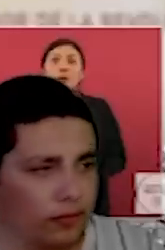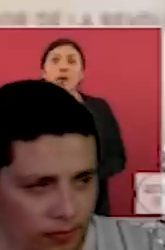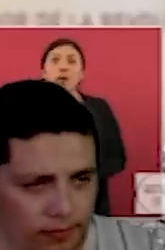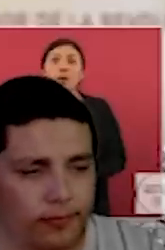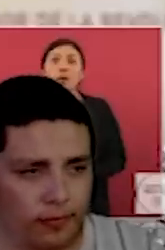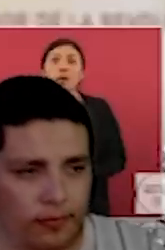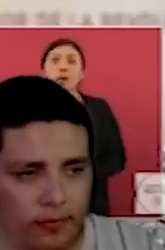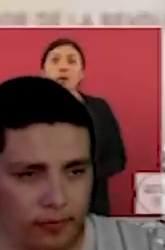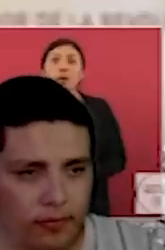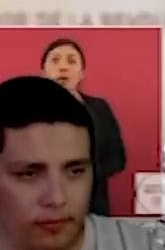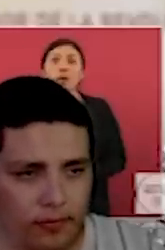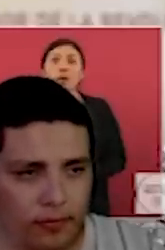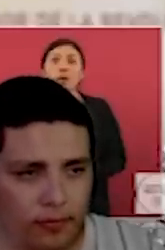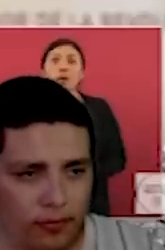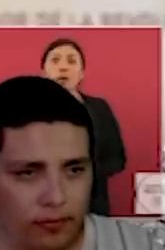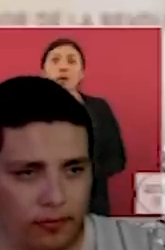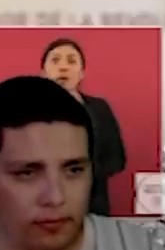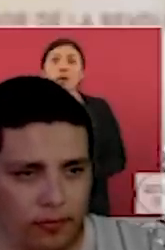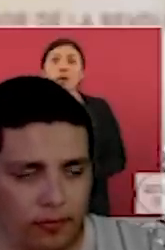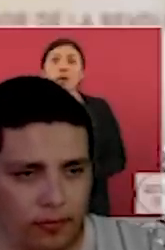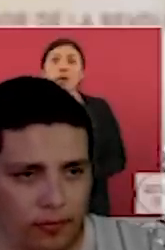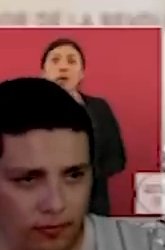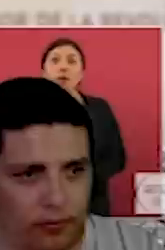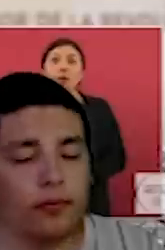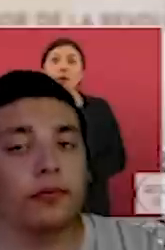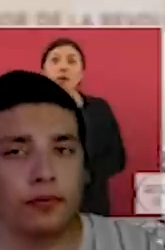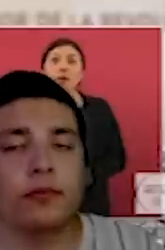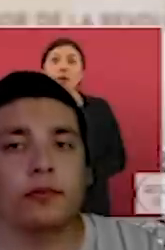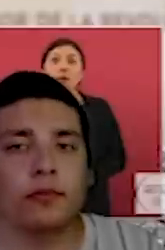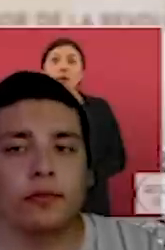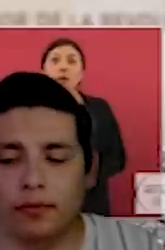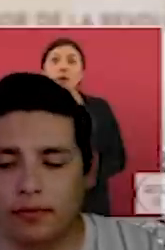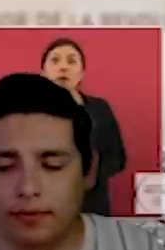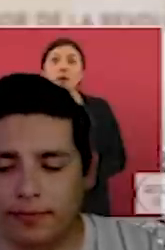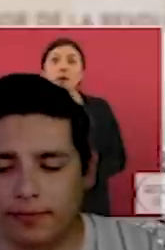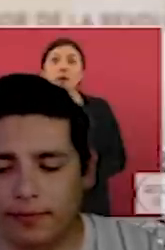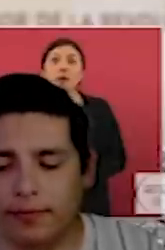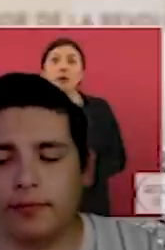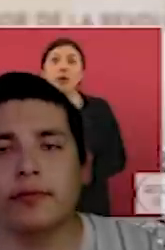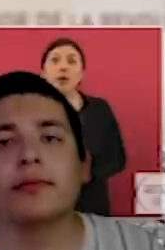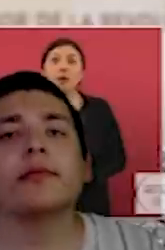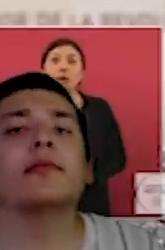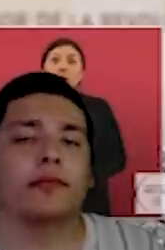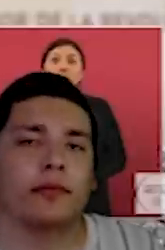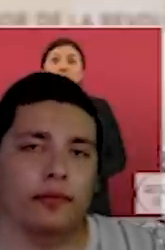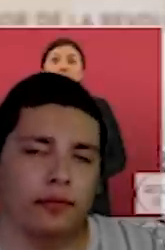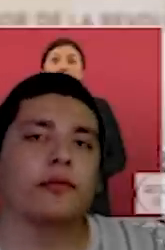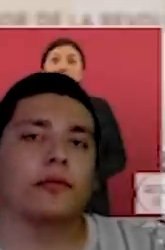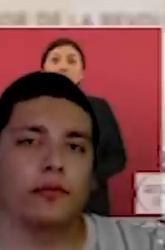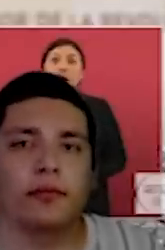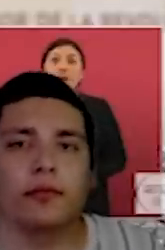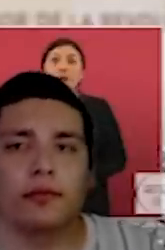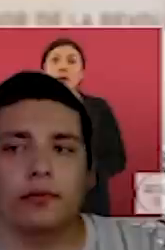último que queda antes del 2024, bueno, aunque en el 2023 va a haber elecciones, pero totalmente ya